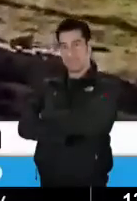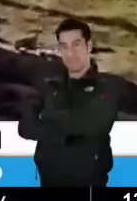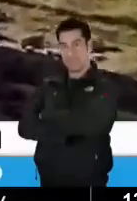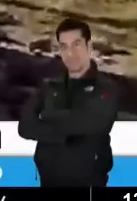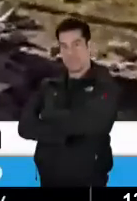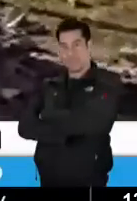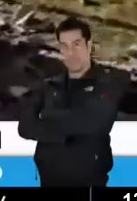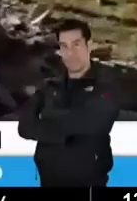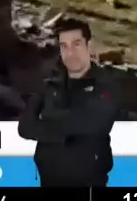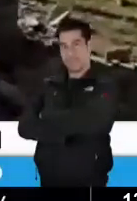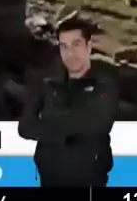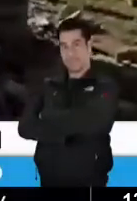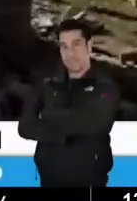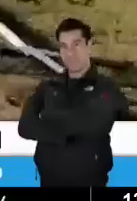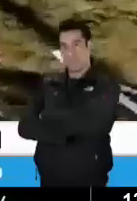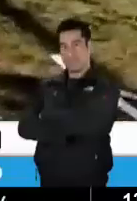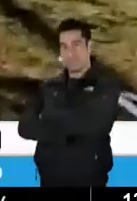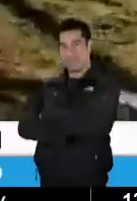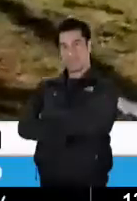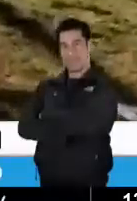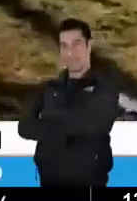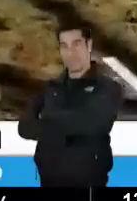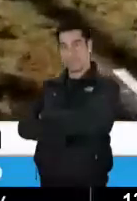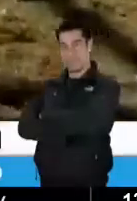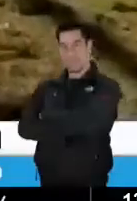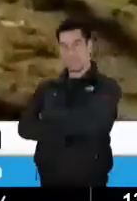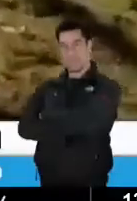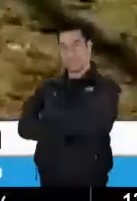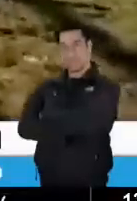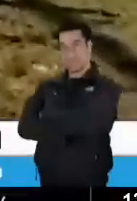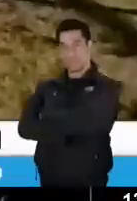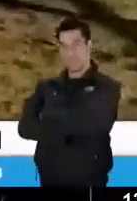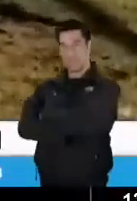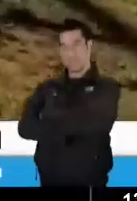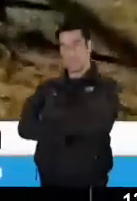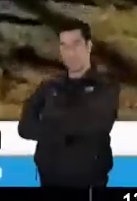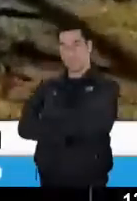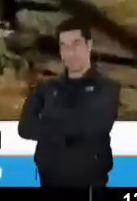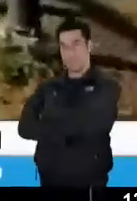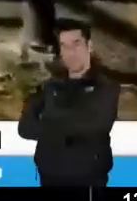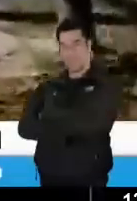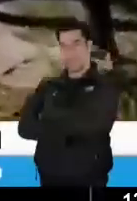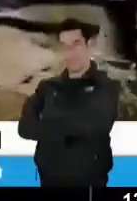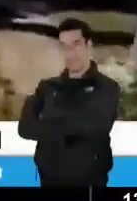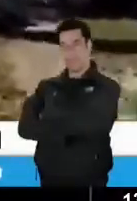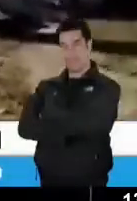de 5.800 millones de pesos en droga. Eso es precisamente el monto que está,